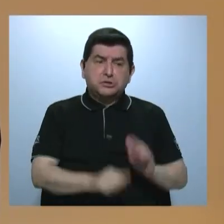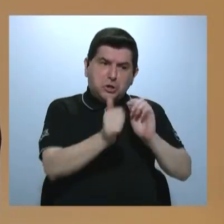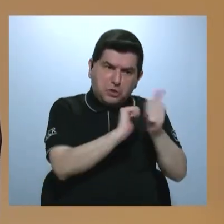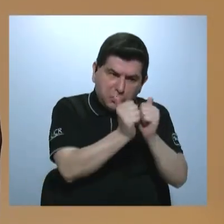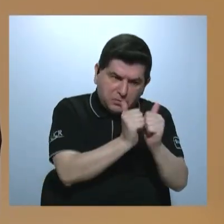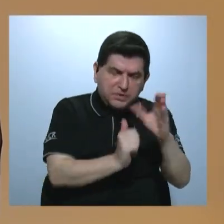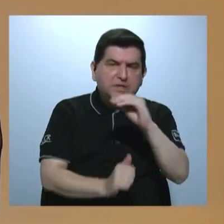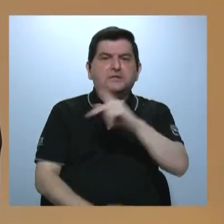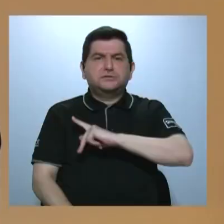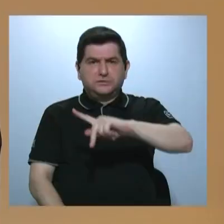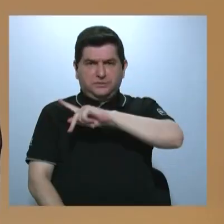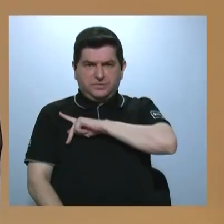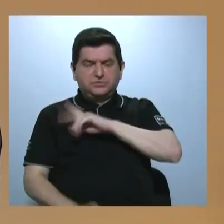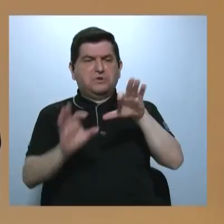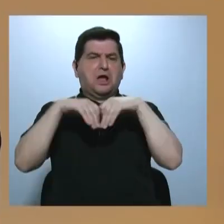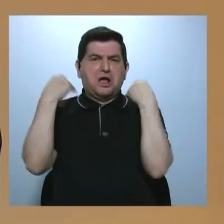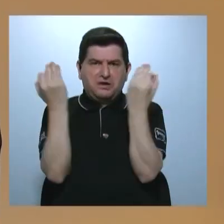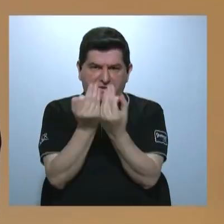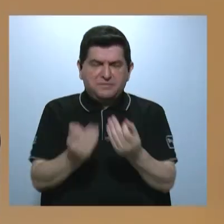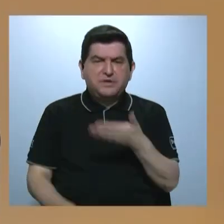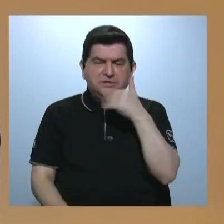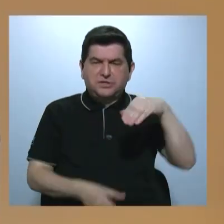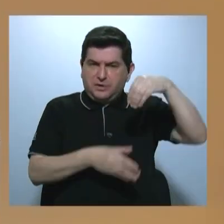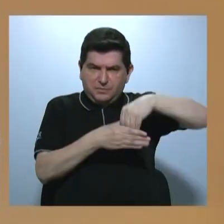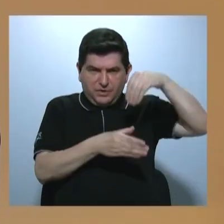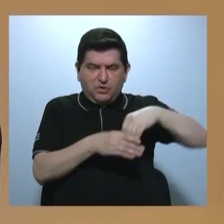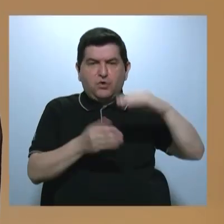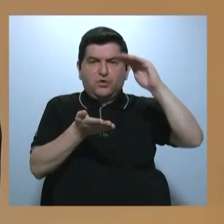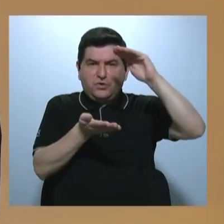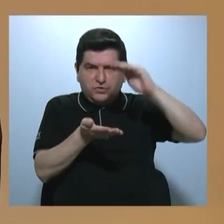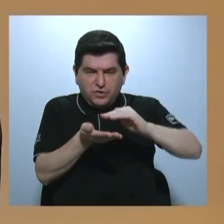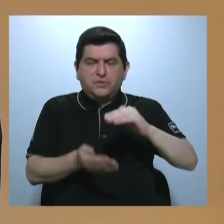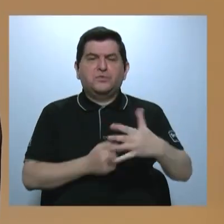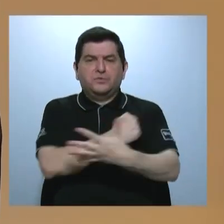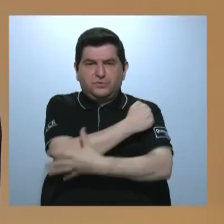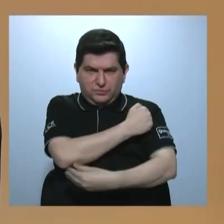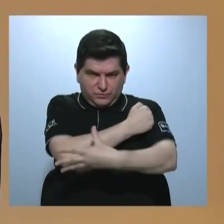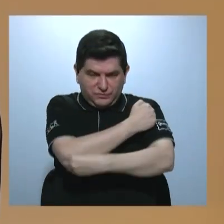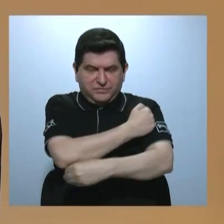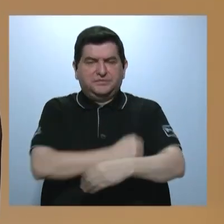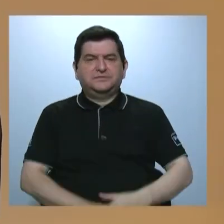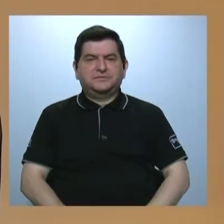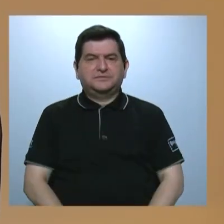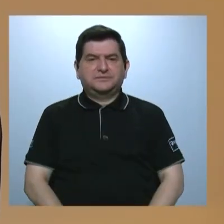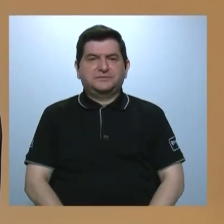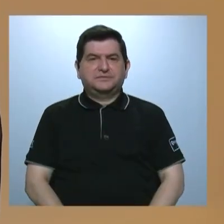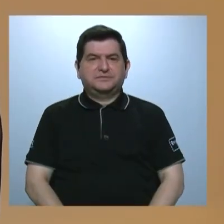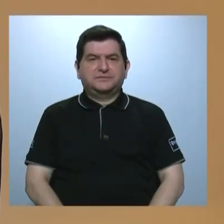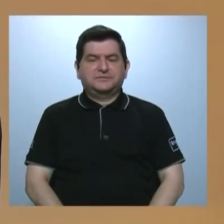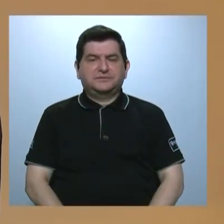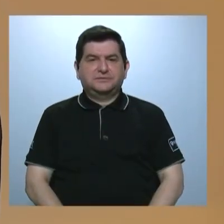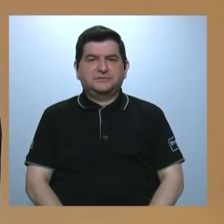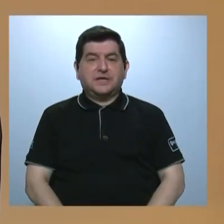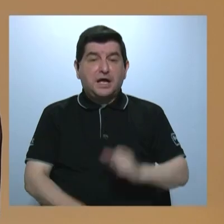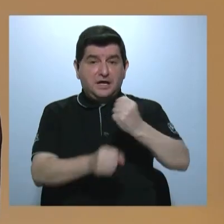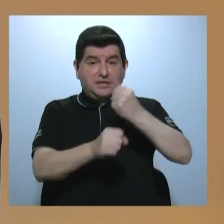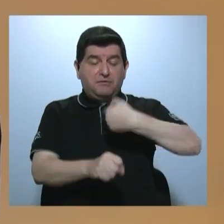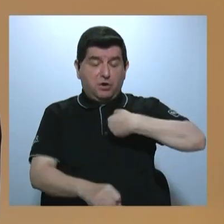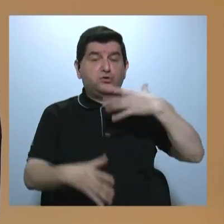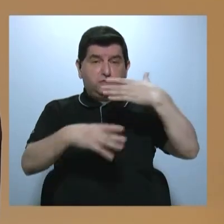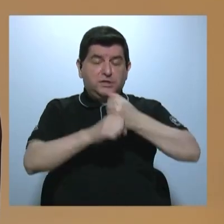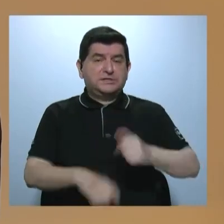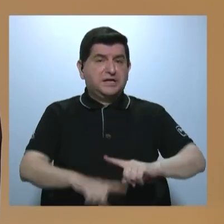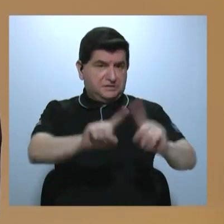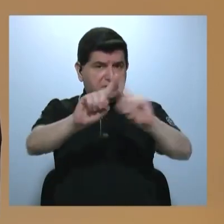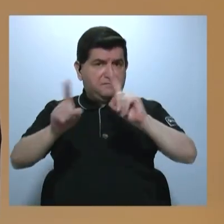competitiva, sino a nivel personal, de las familias, mejora el nivel de ingresos, disminución de los niveles de pobreza y demás. Y muchos de los trabajos que yo he desarrollado han